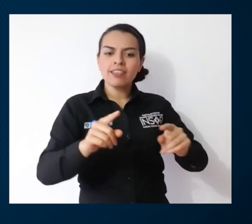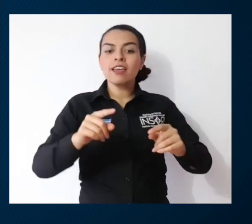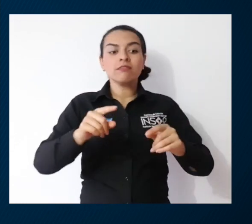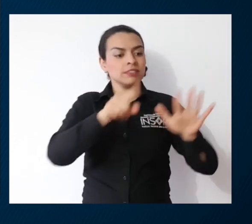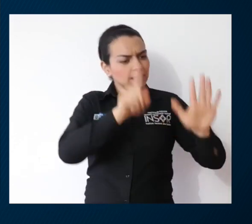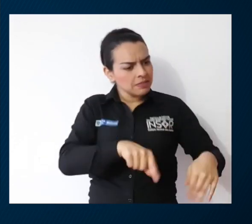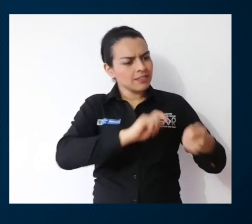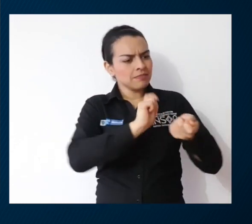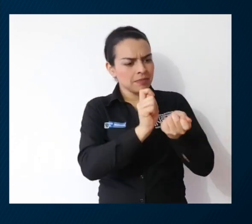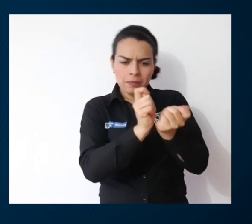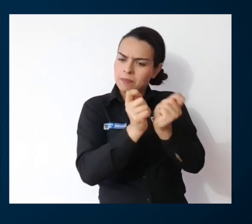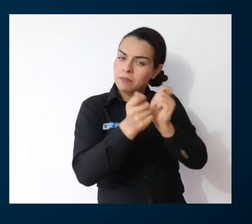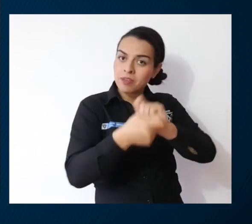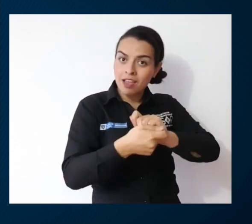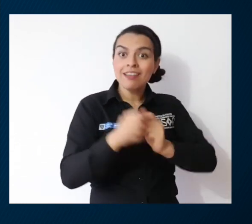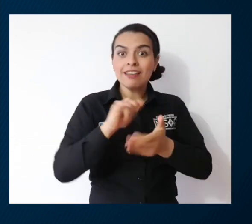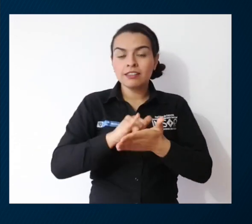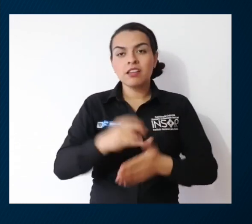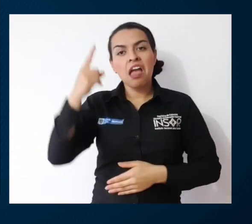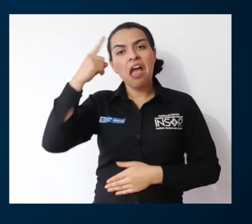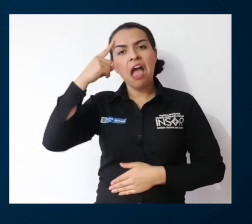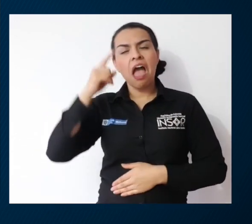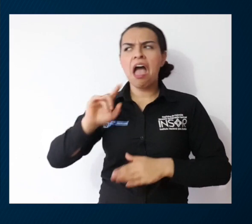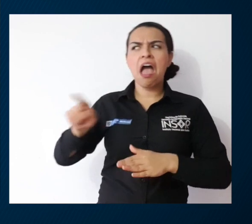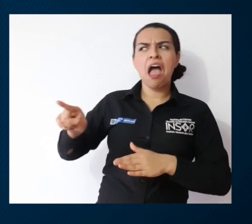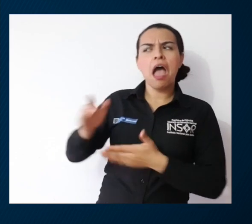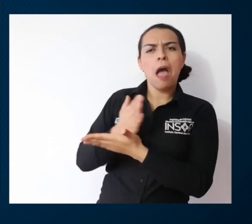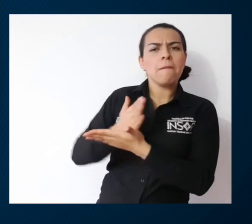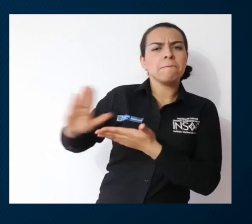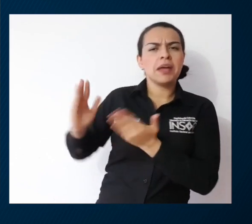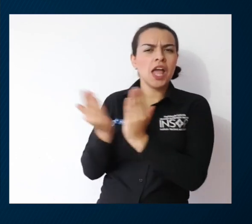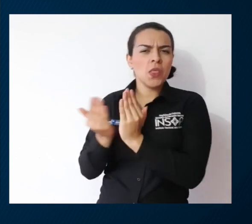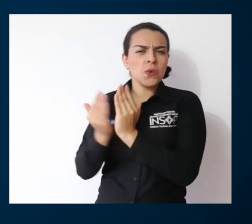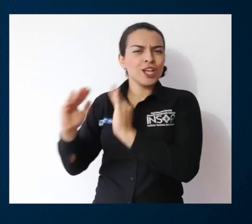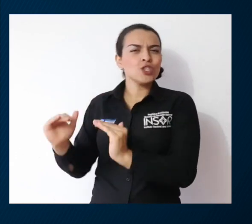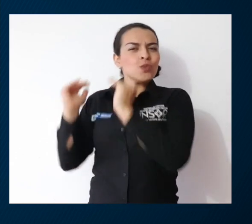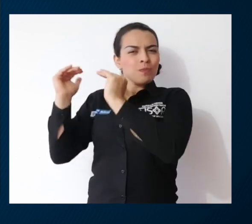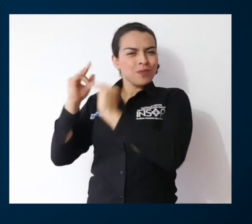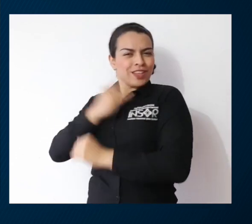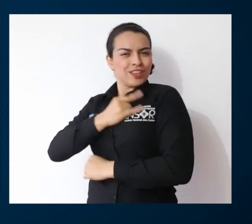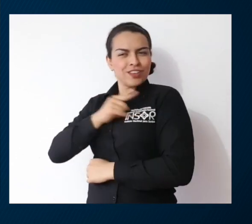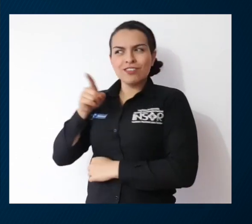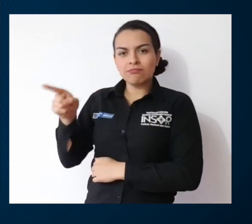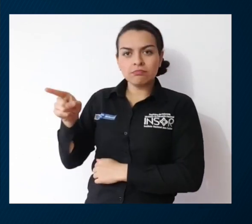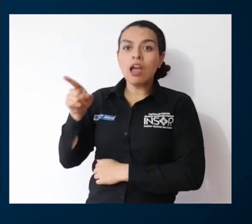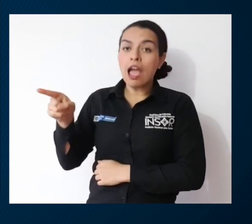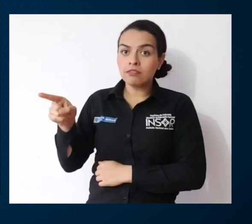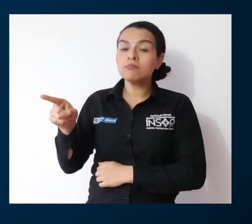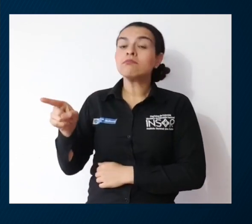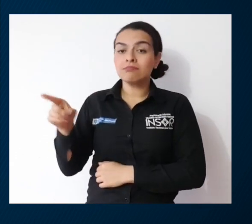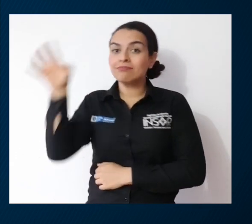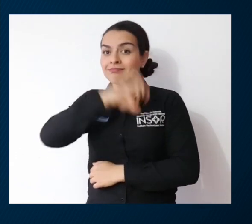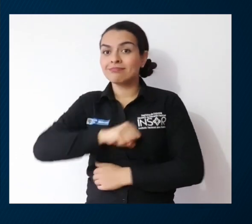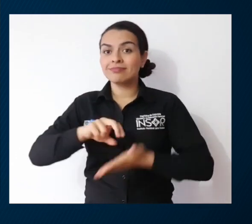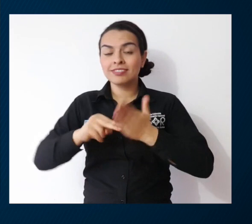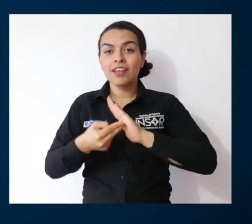semestre, cosas que parecen completamente ajenas a la educación superior, en donde la competencia por la nota pareciera ser una